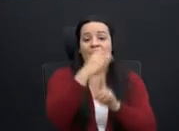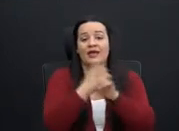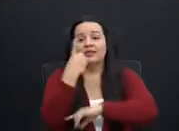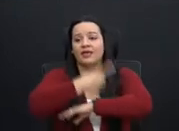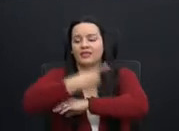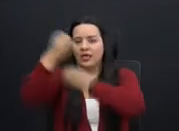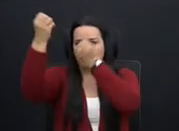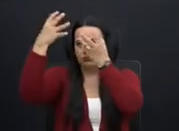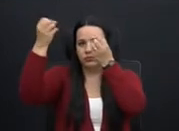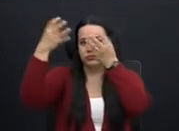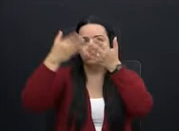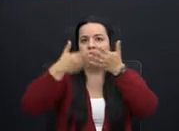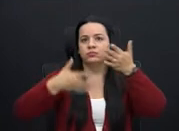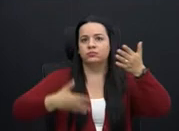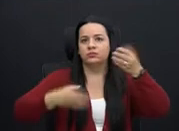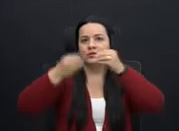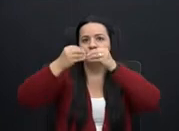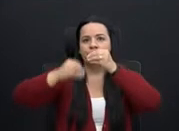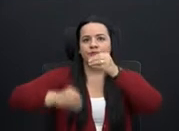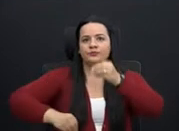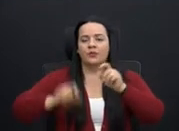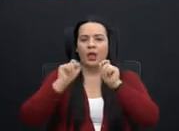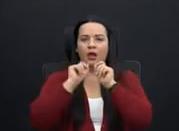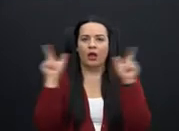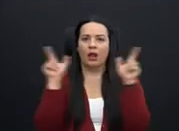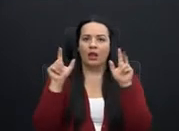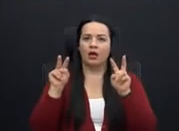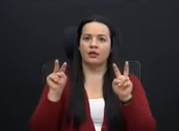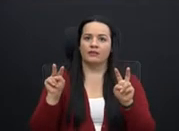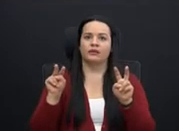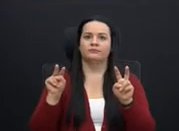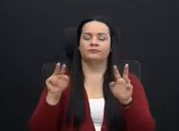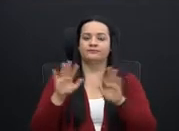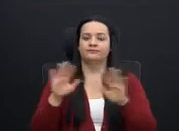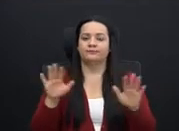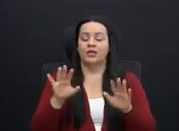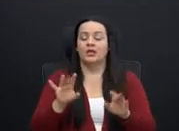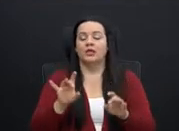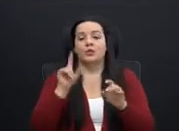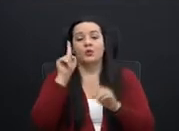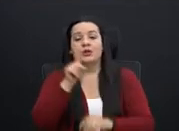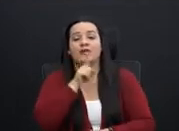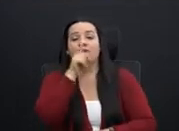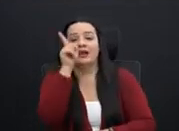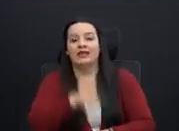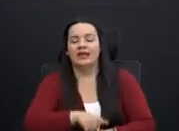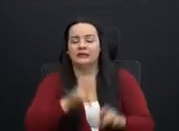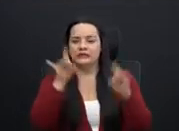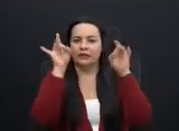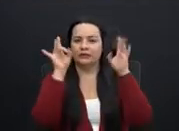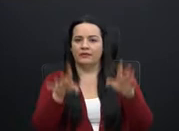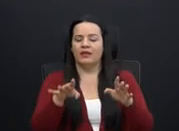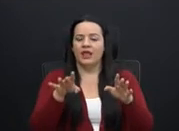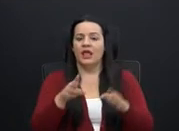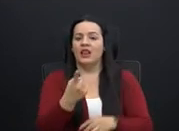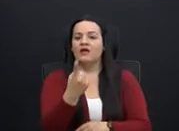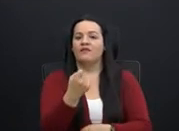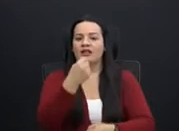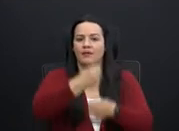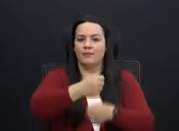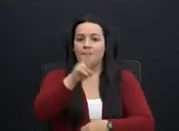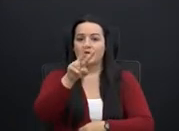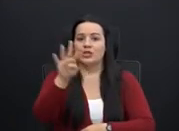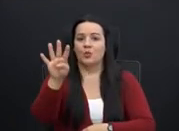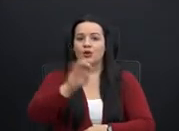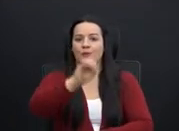conocer cifras más alarmantes y una realidad desgarradora. El desempleo llega a un 24%